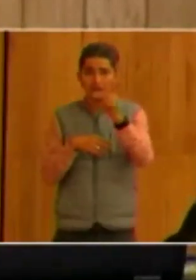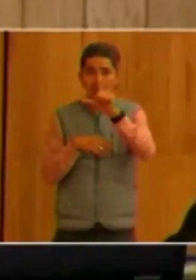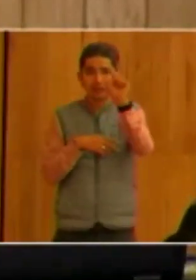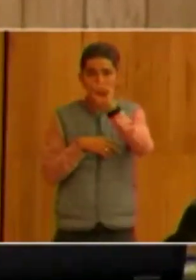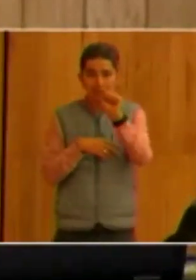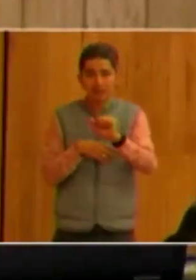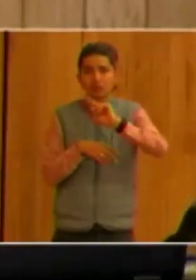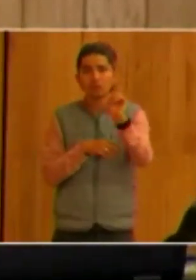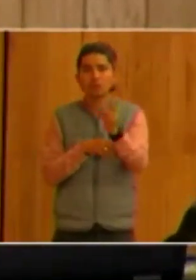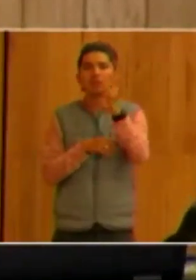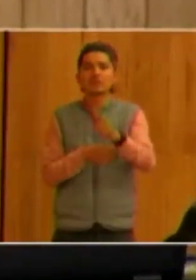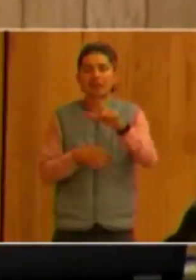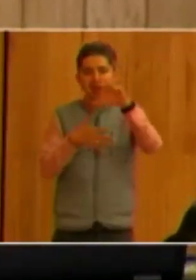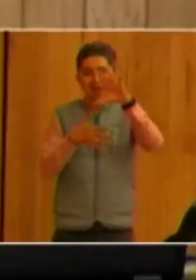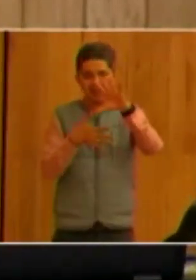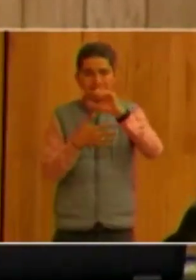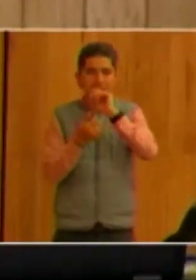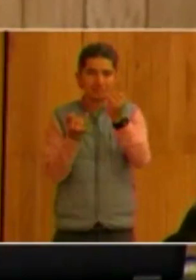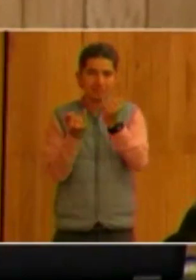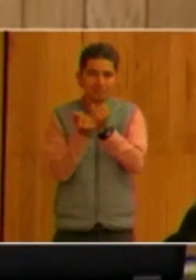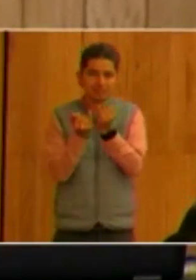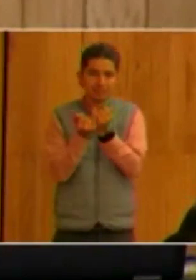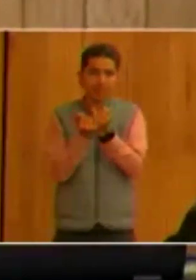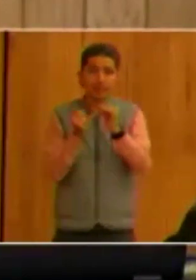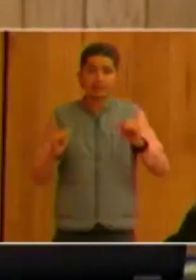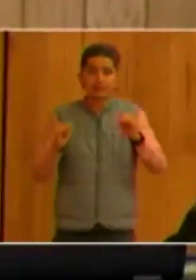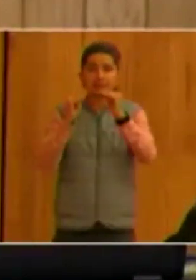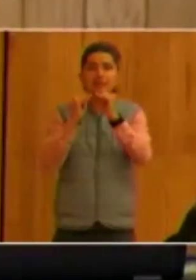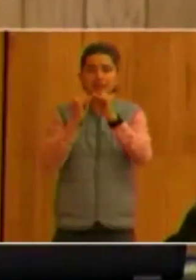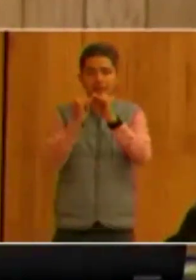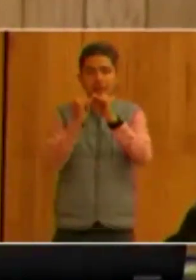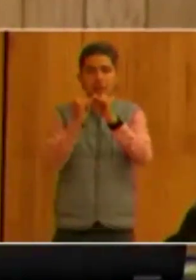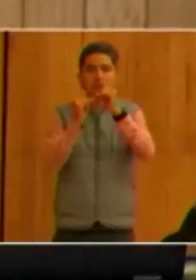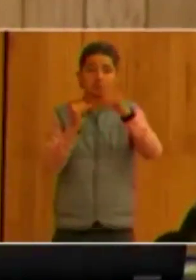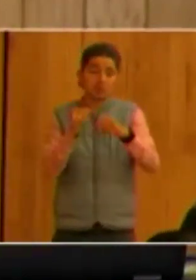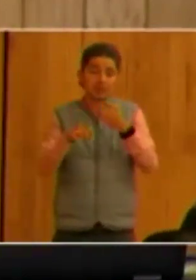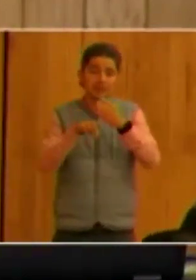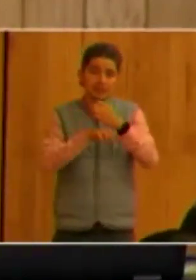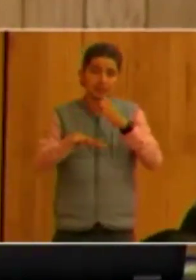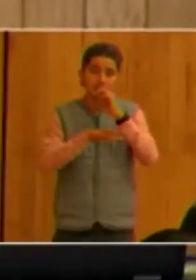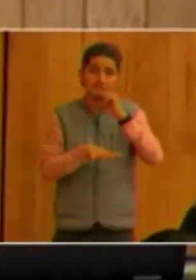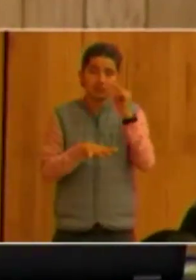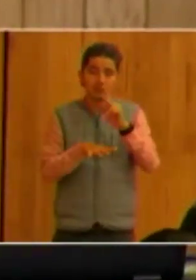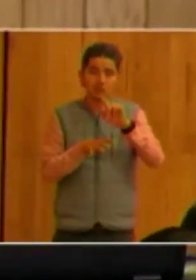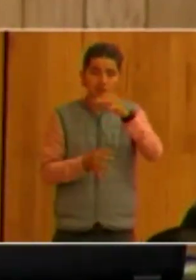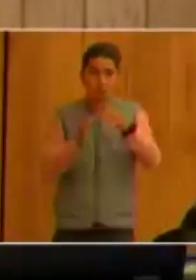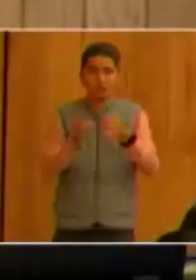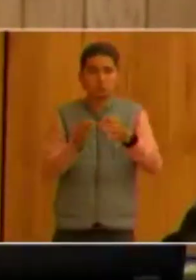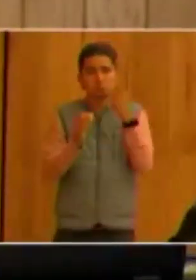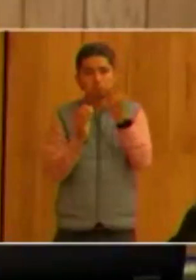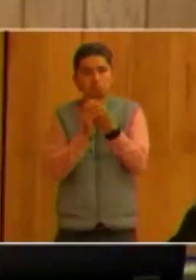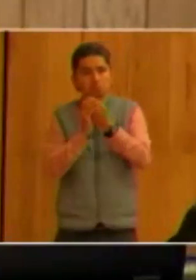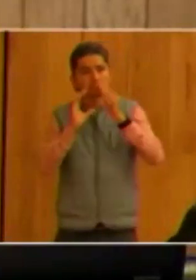Morelia y la Universidad Latina de América, así como del Instituto de la Judicatura del Estado, donde ha impartido